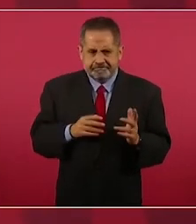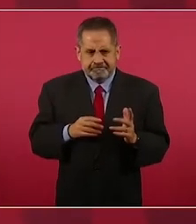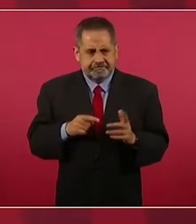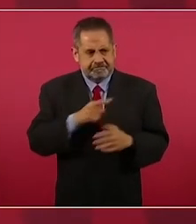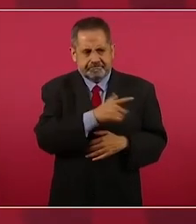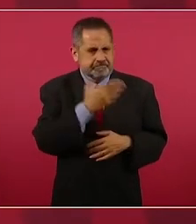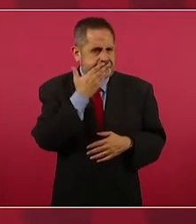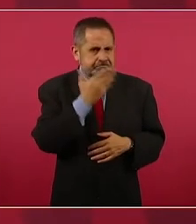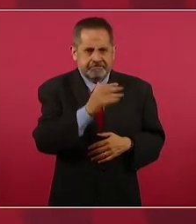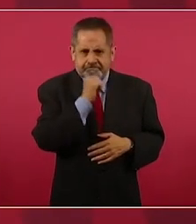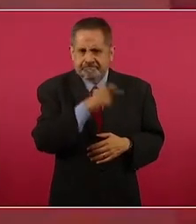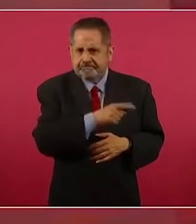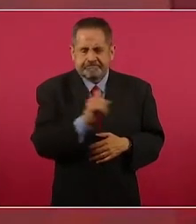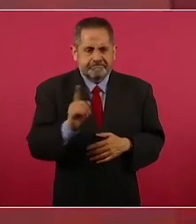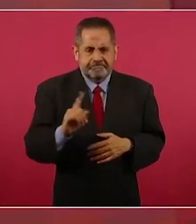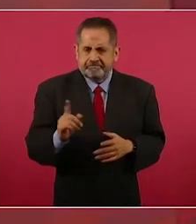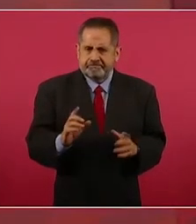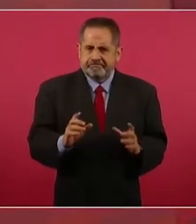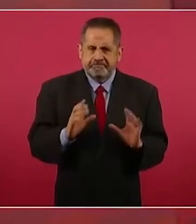cuidado,